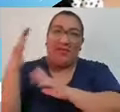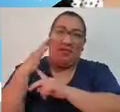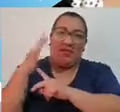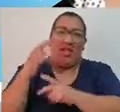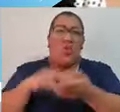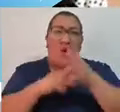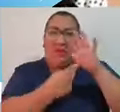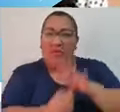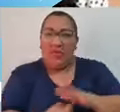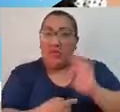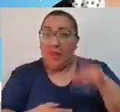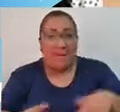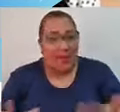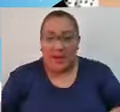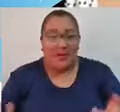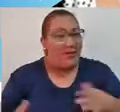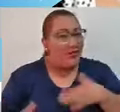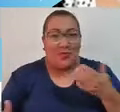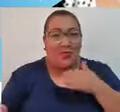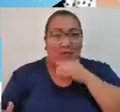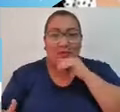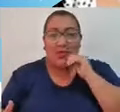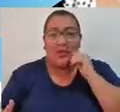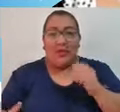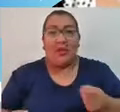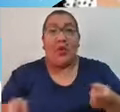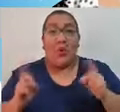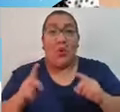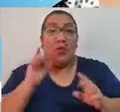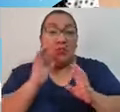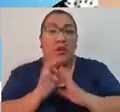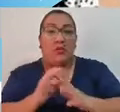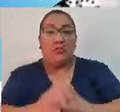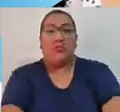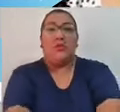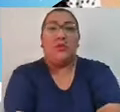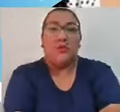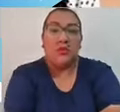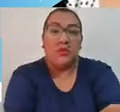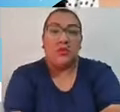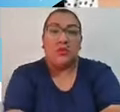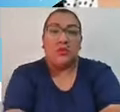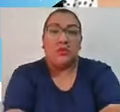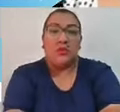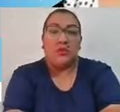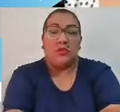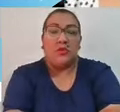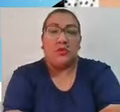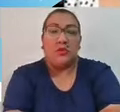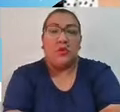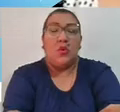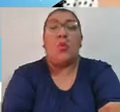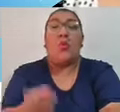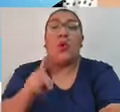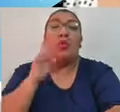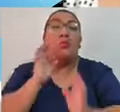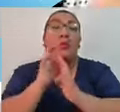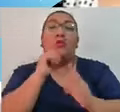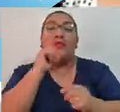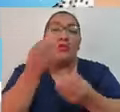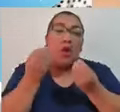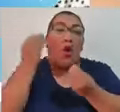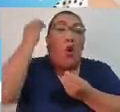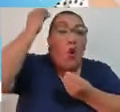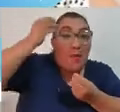se estaría reforzando estereotipos, o incluso cuando no se considere la opinión técnica o